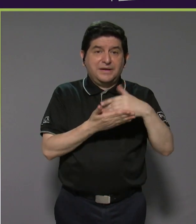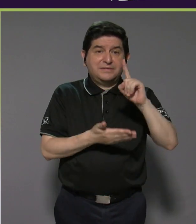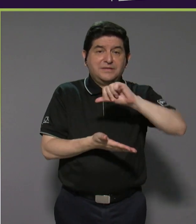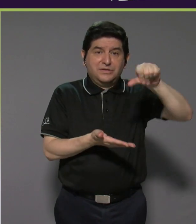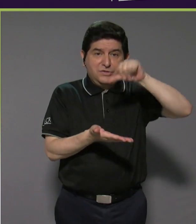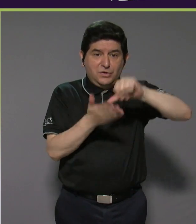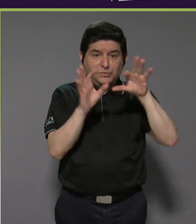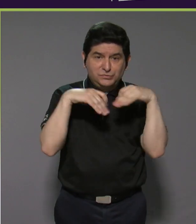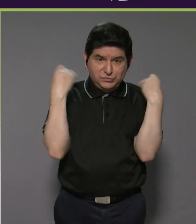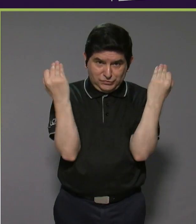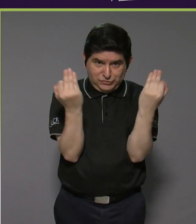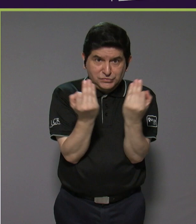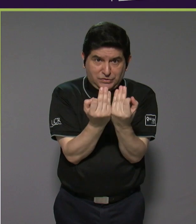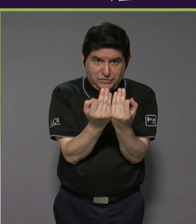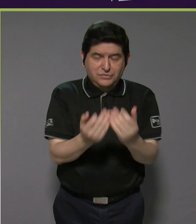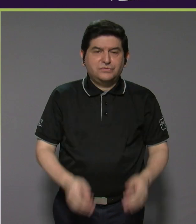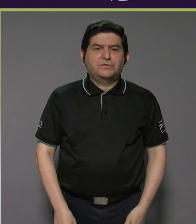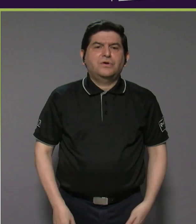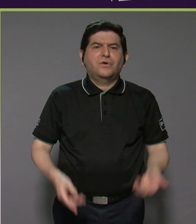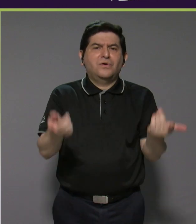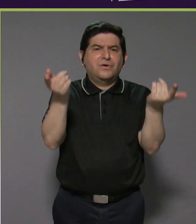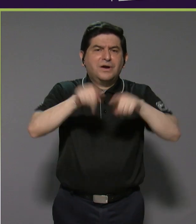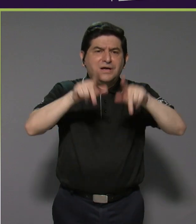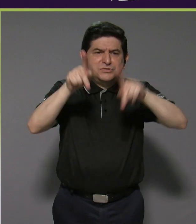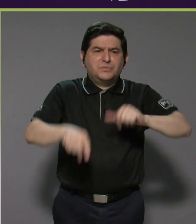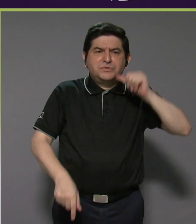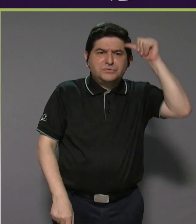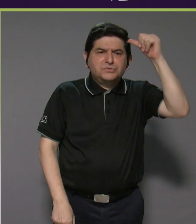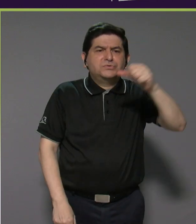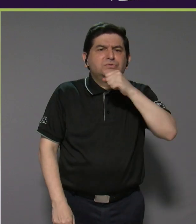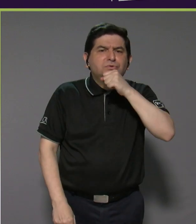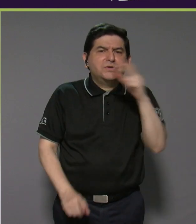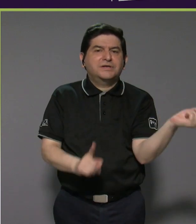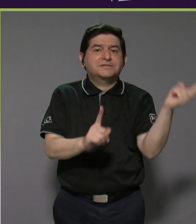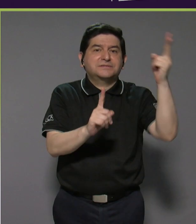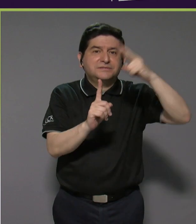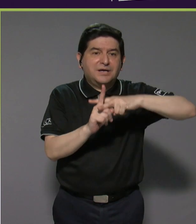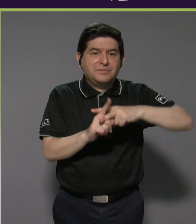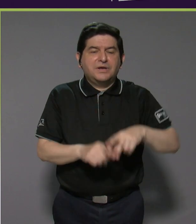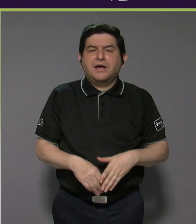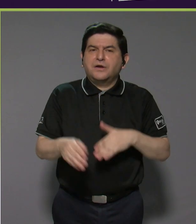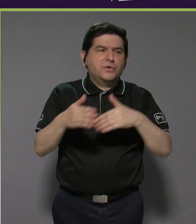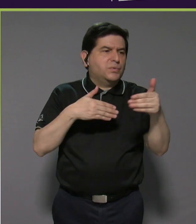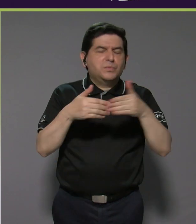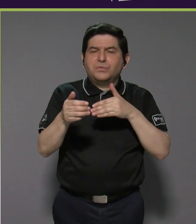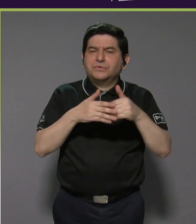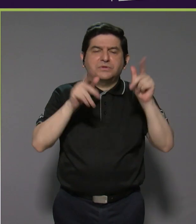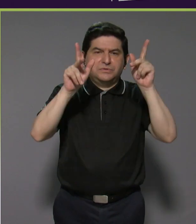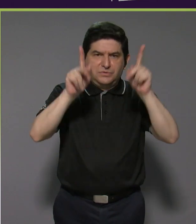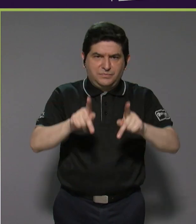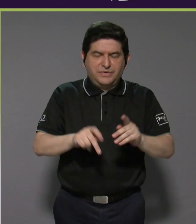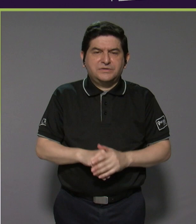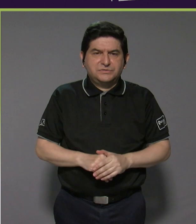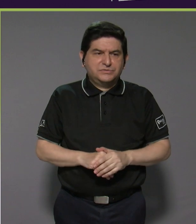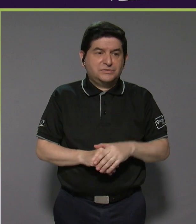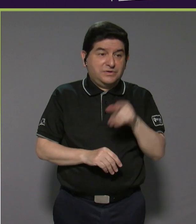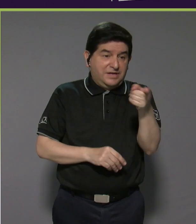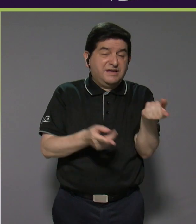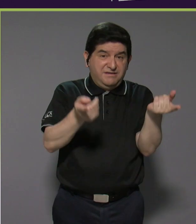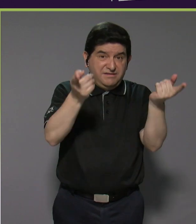familiar. En el caso de personas adultas mayores se aplica aun cuando la persona a quien se